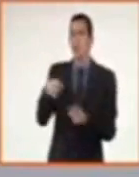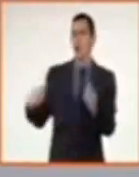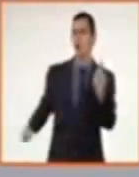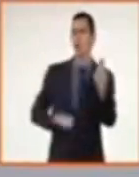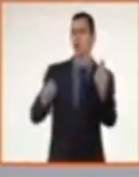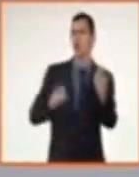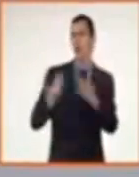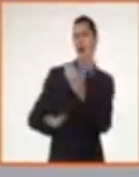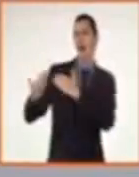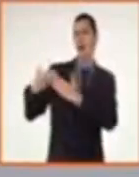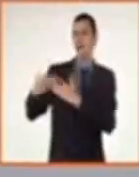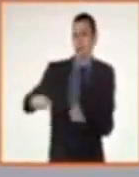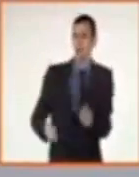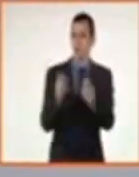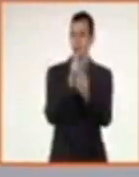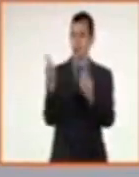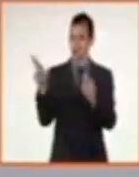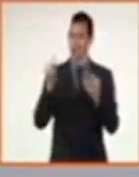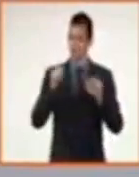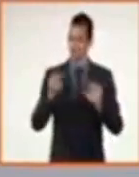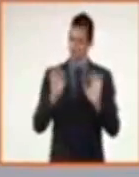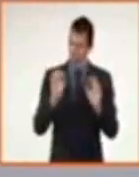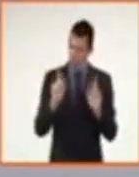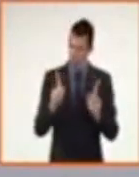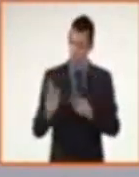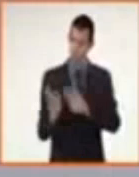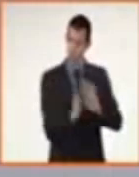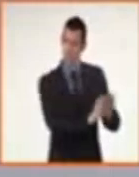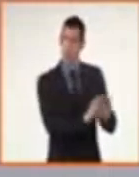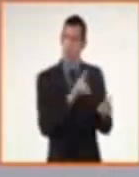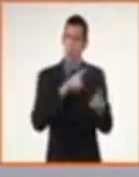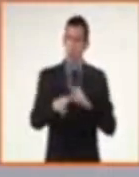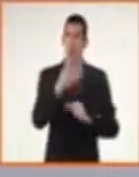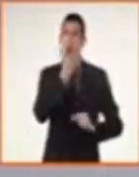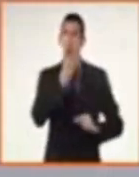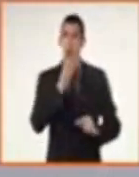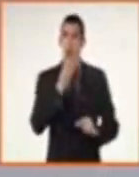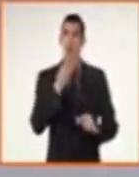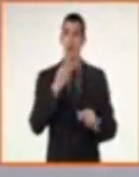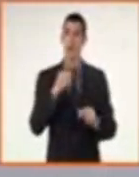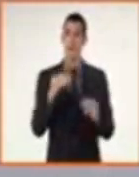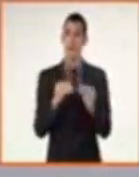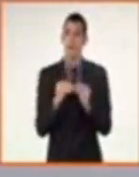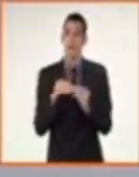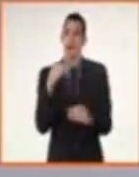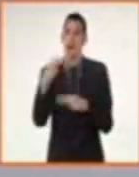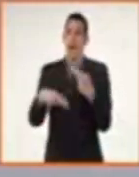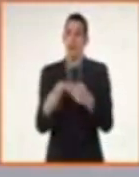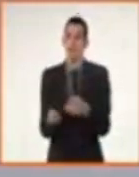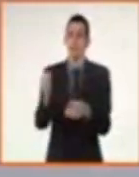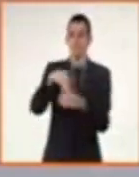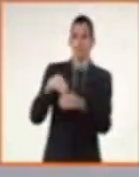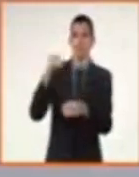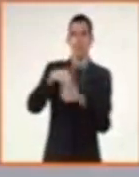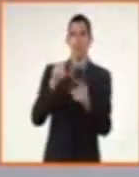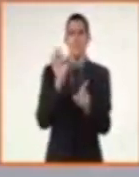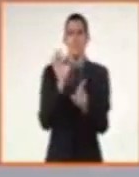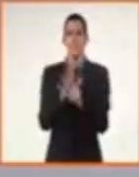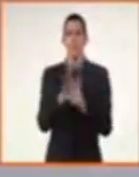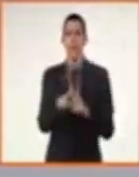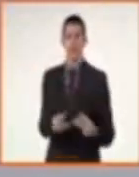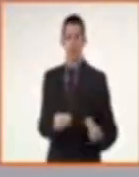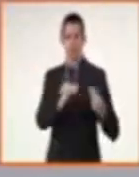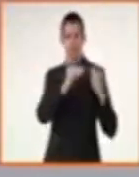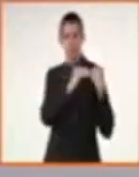esto, todo esto marca una Cuba que es el reflejo de lo que está pasando en la sociedad. Yo creo que esto es algo muy positivo. Pero reto tiene